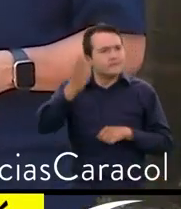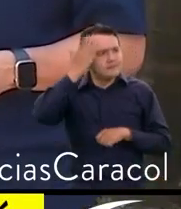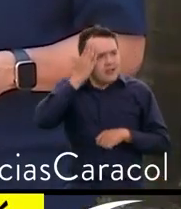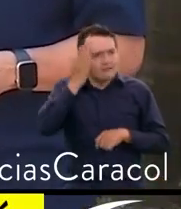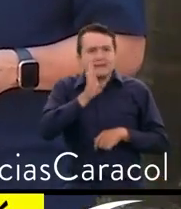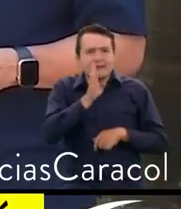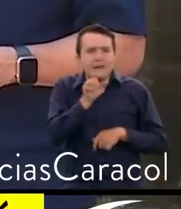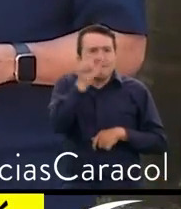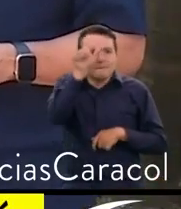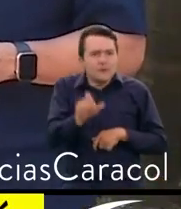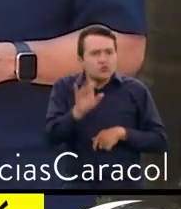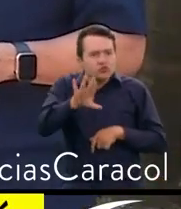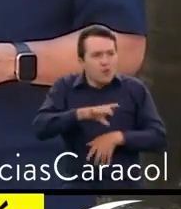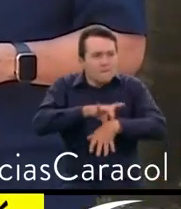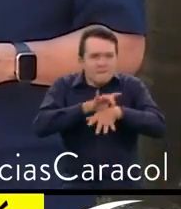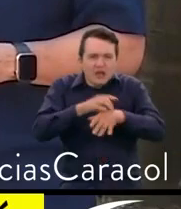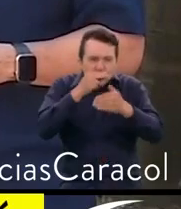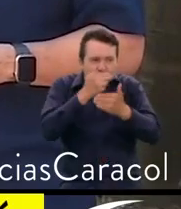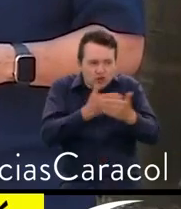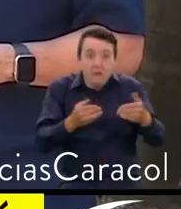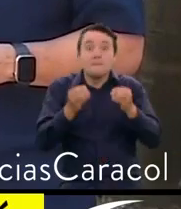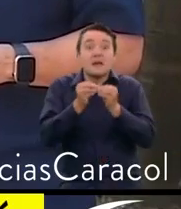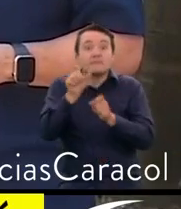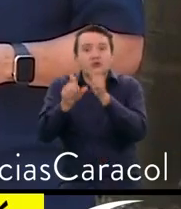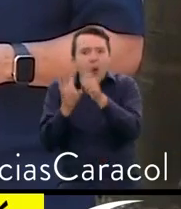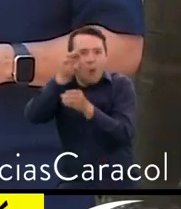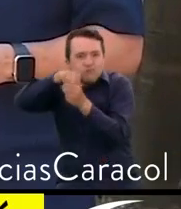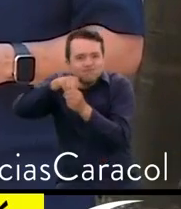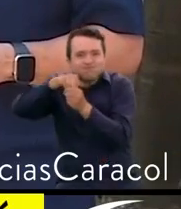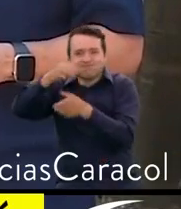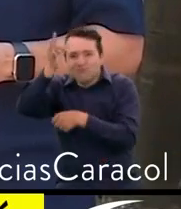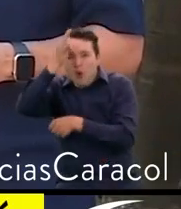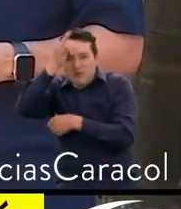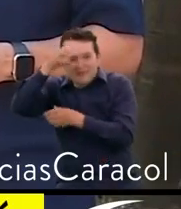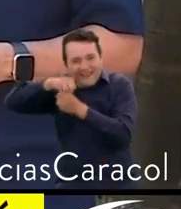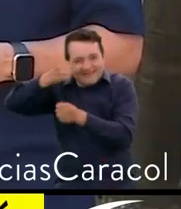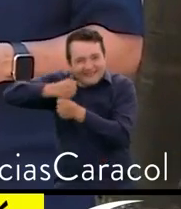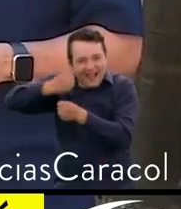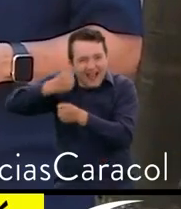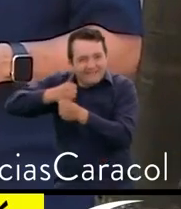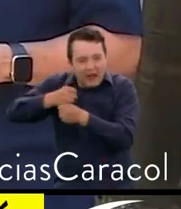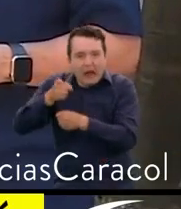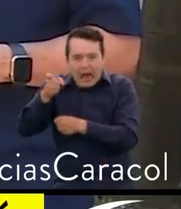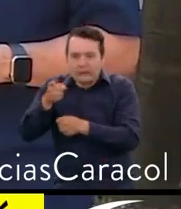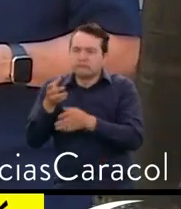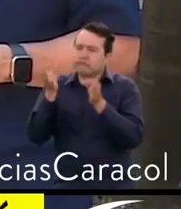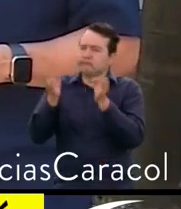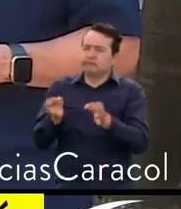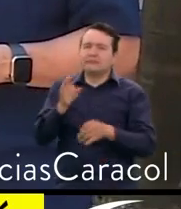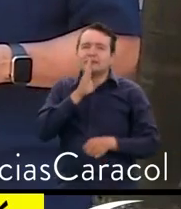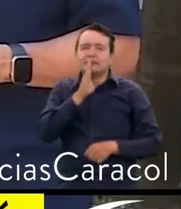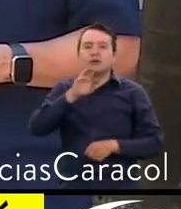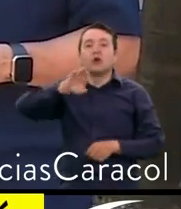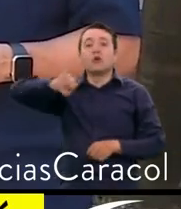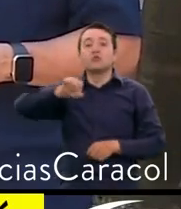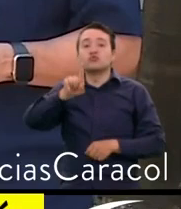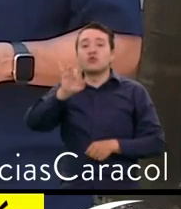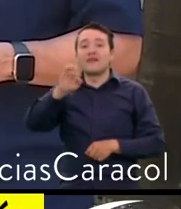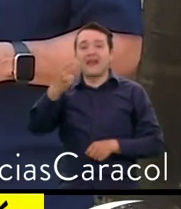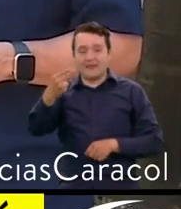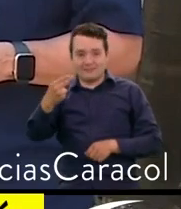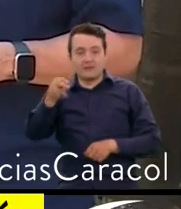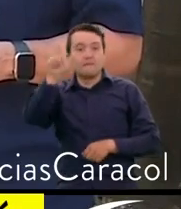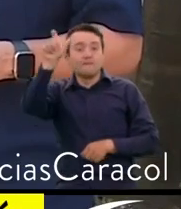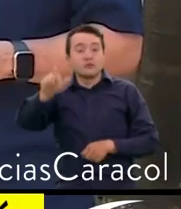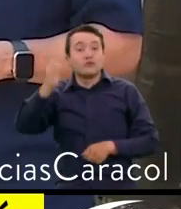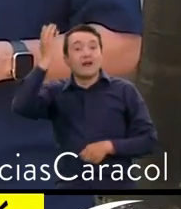residentes son 25 que están allí con su pasión al pie de lucha y destacamos también a juliette una auxiliar de enfermería de un